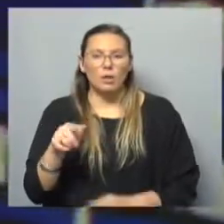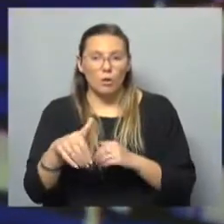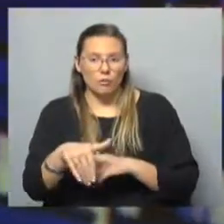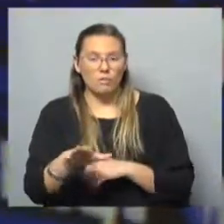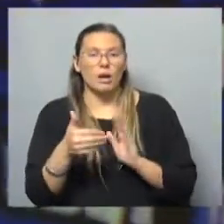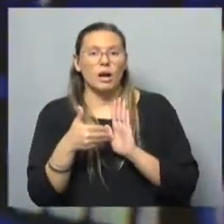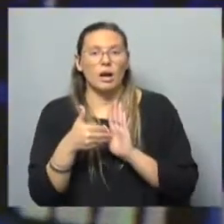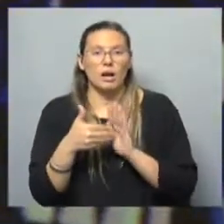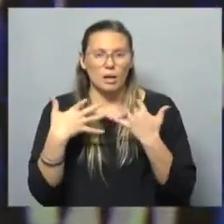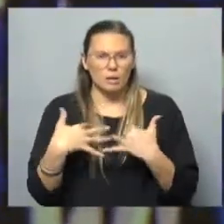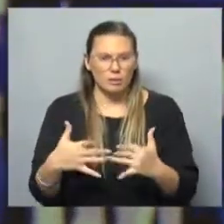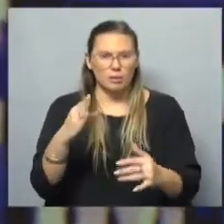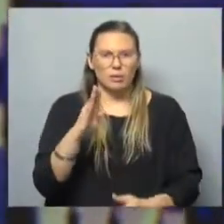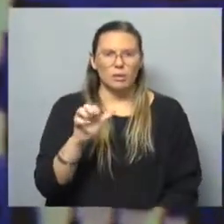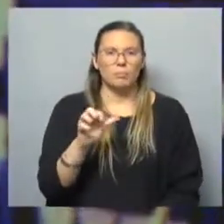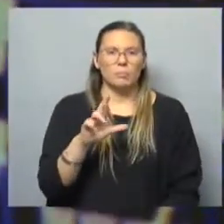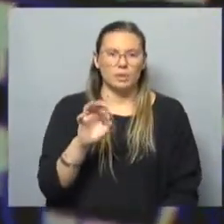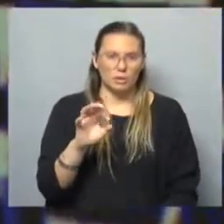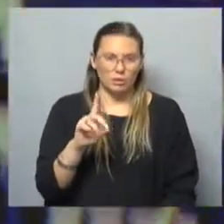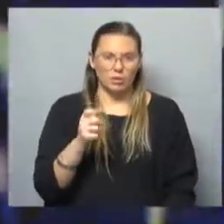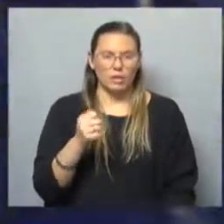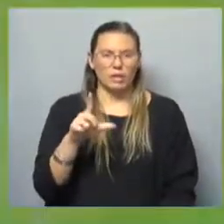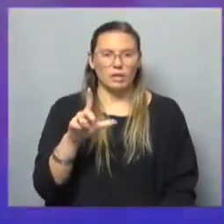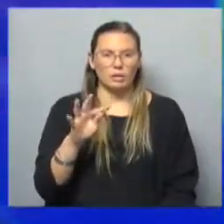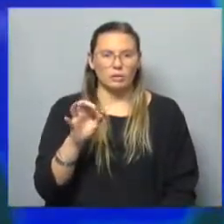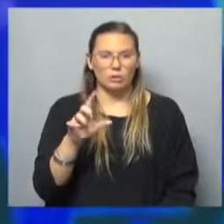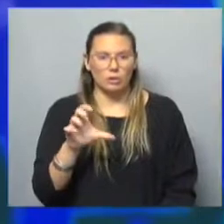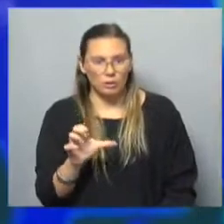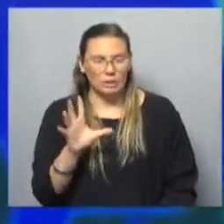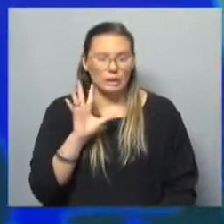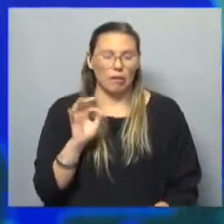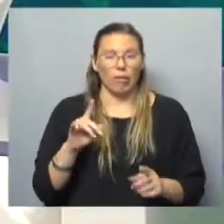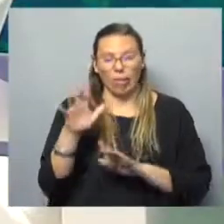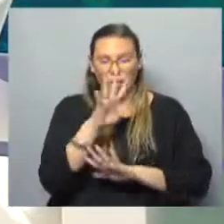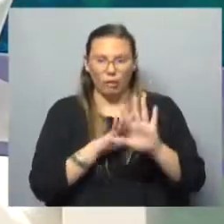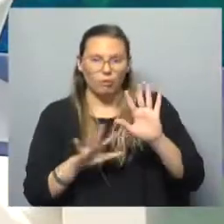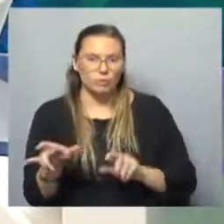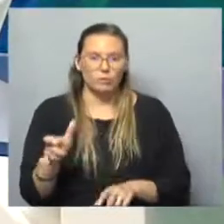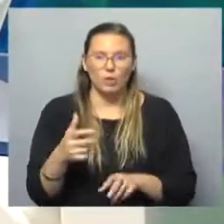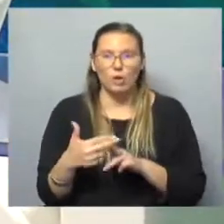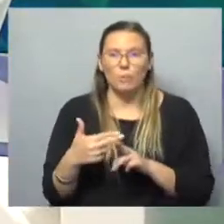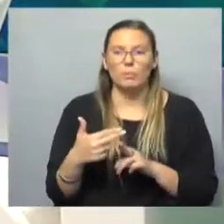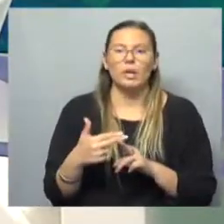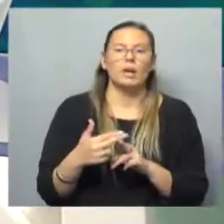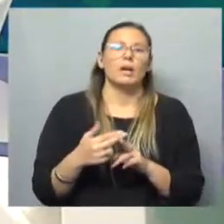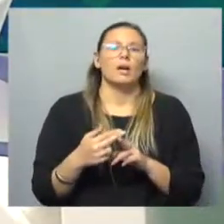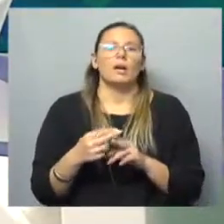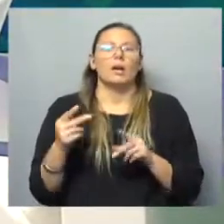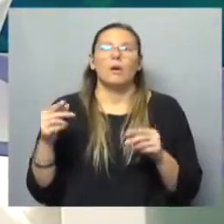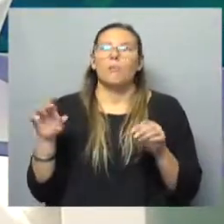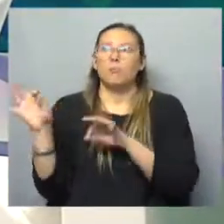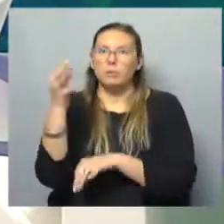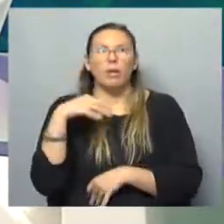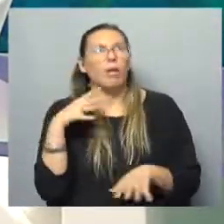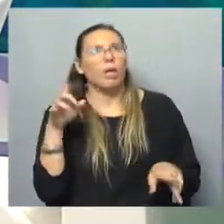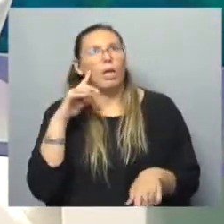con Piero Datole. Es verdad. Pietro. Piero Datole. Ahí está. Papando Mosca, entonces es un